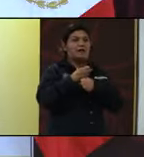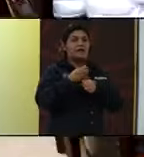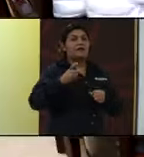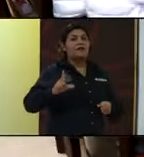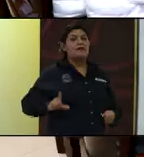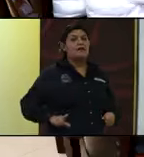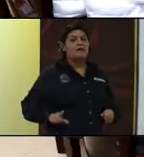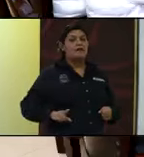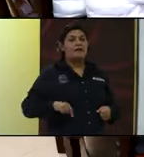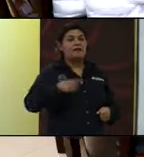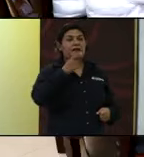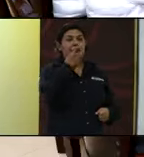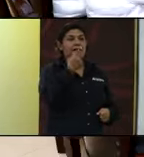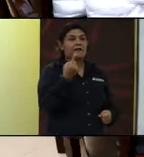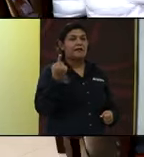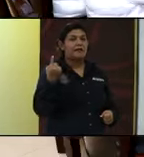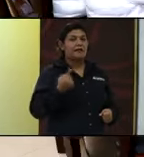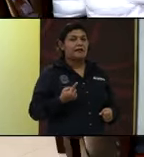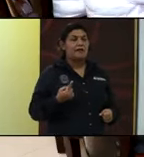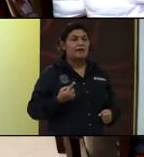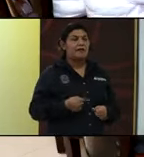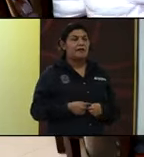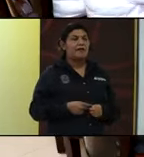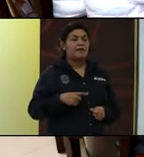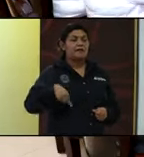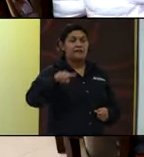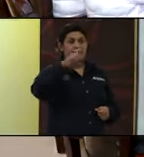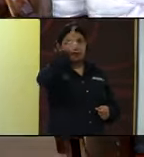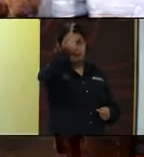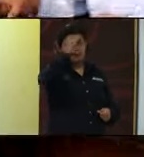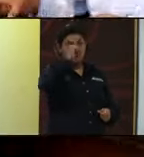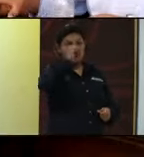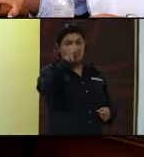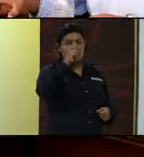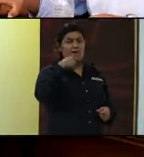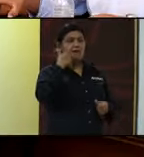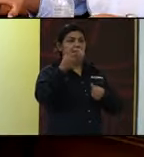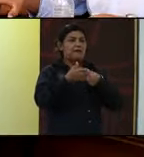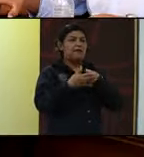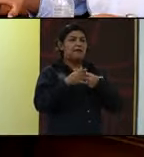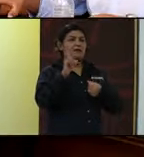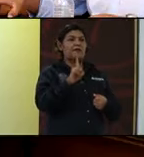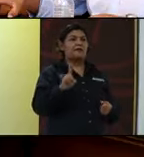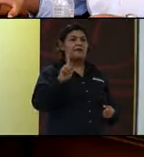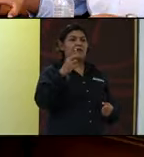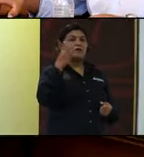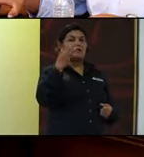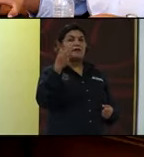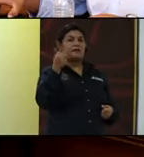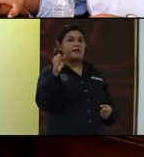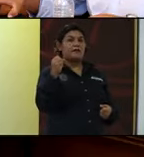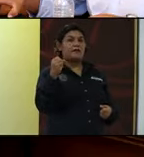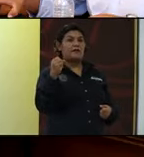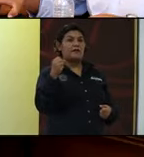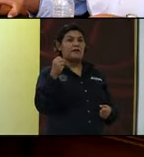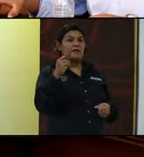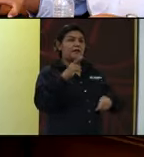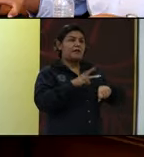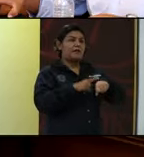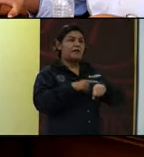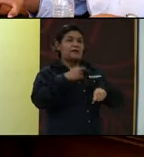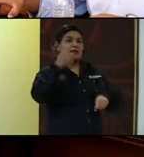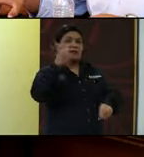gobierno. Quiero informarles que acordamos que el próximo domingo 3 de septiembre a las 6